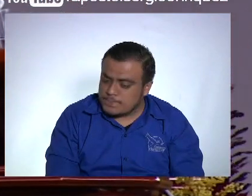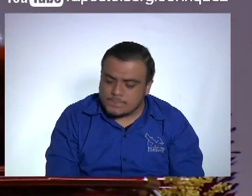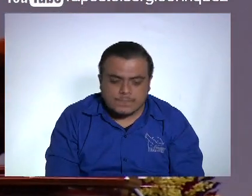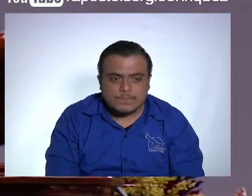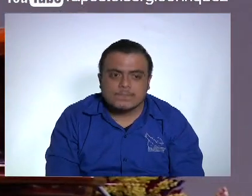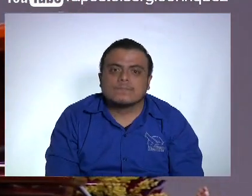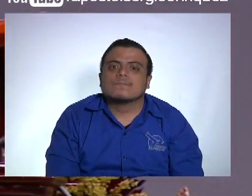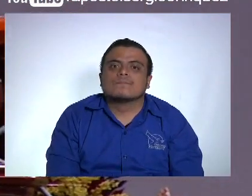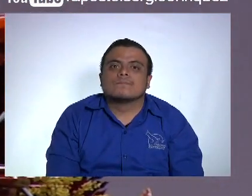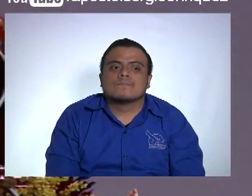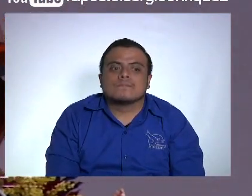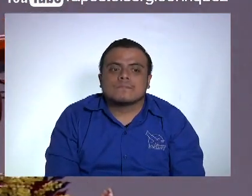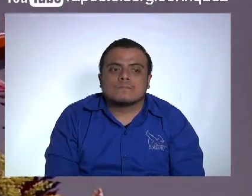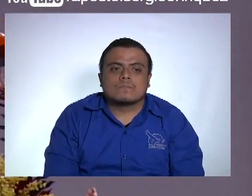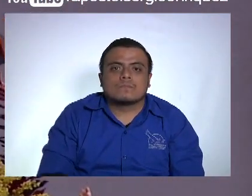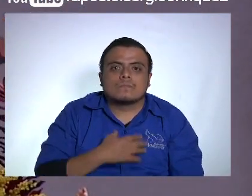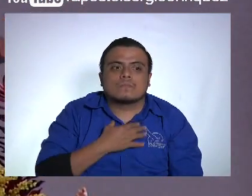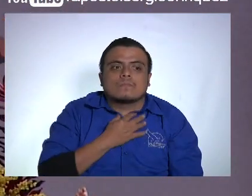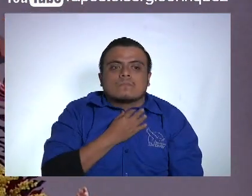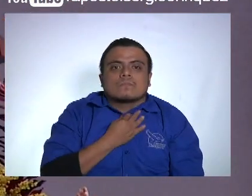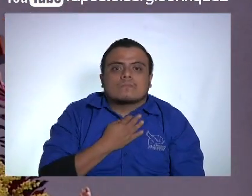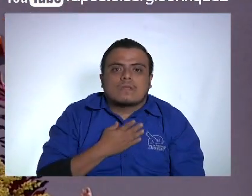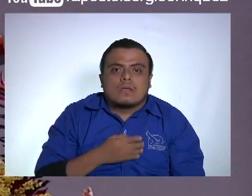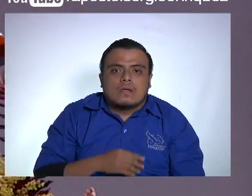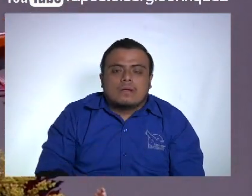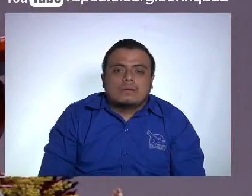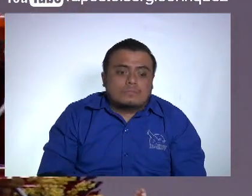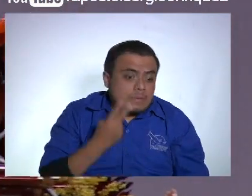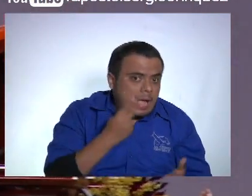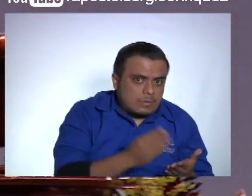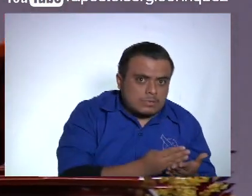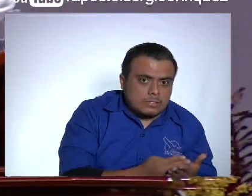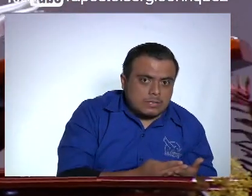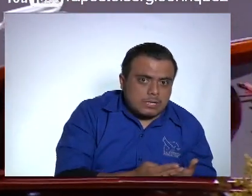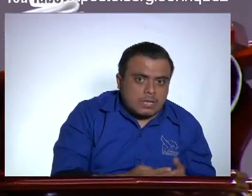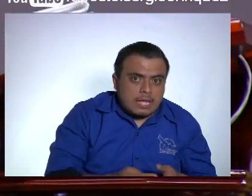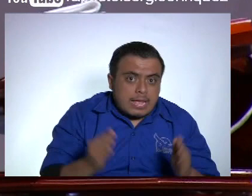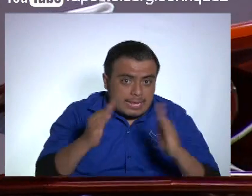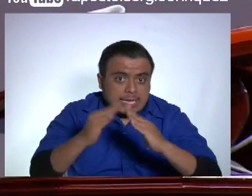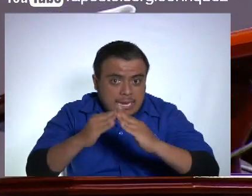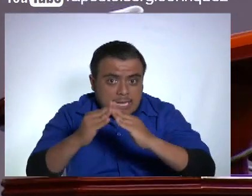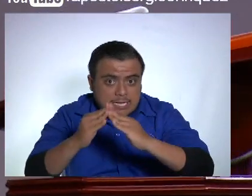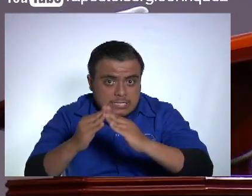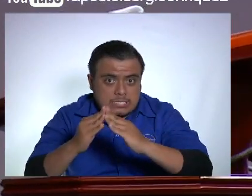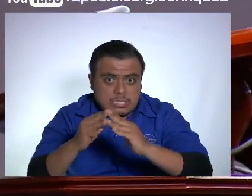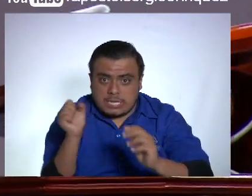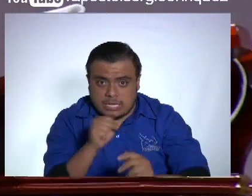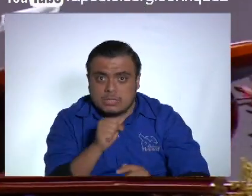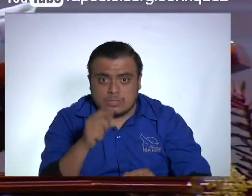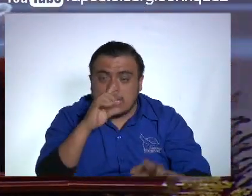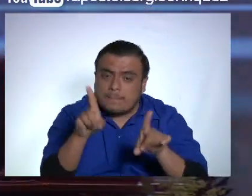Aleluya. Pero mira, en esta casa hay reposo y descanso.